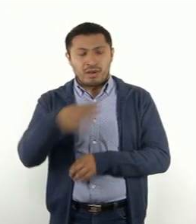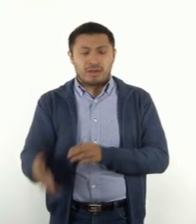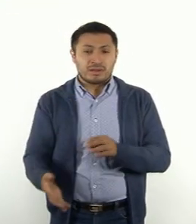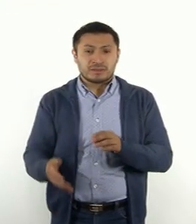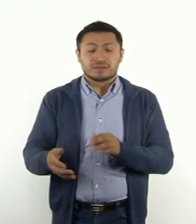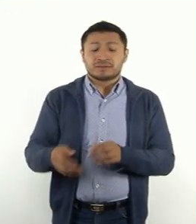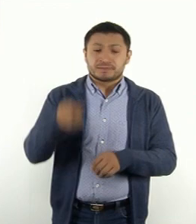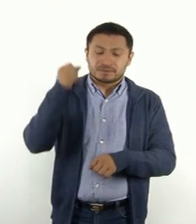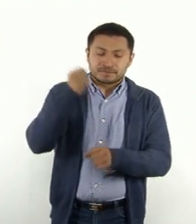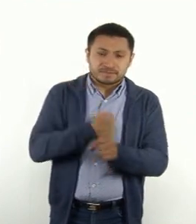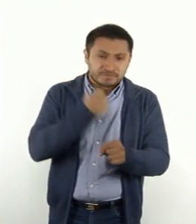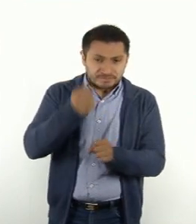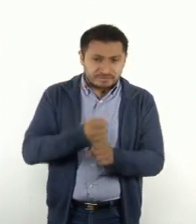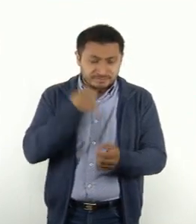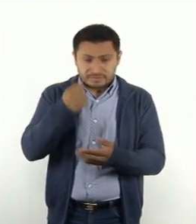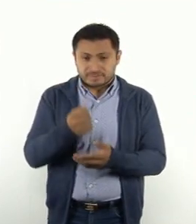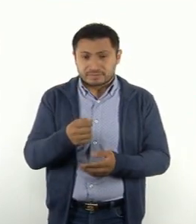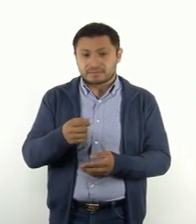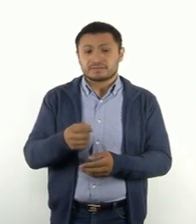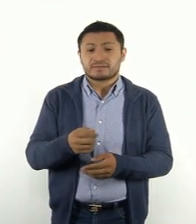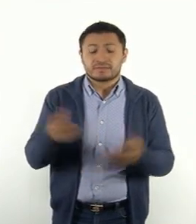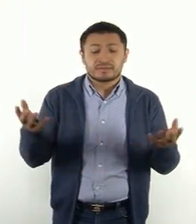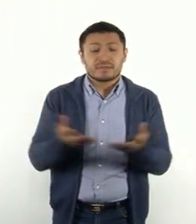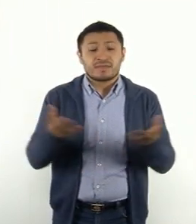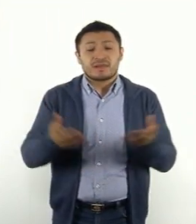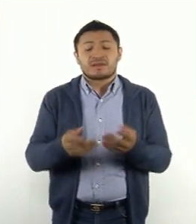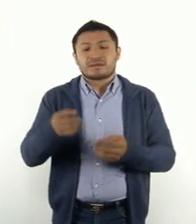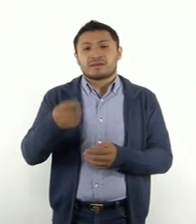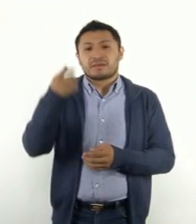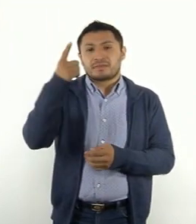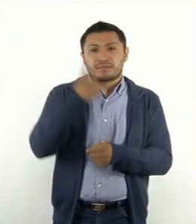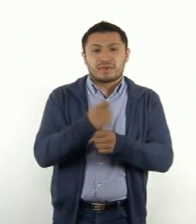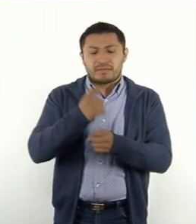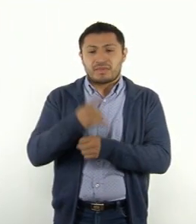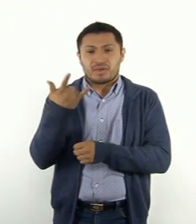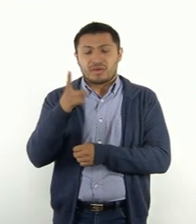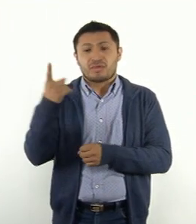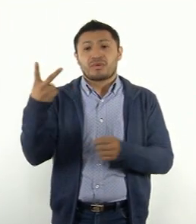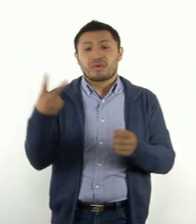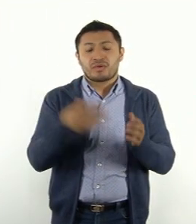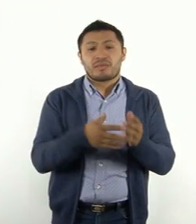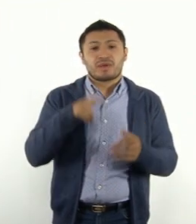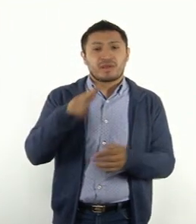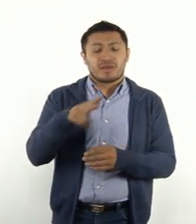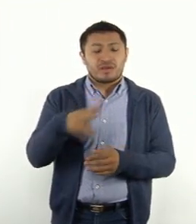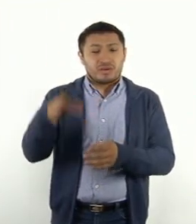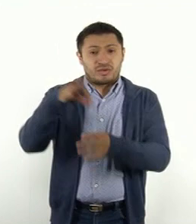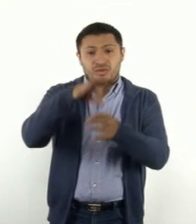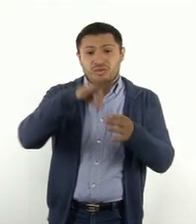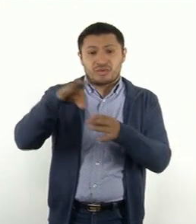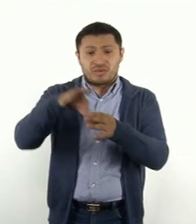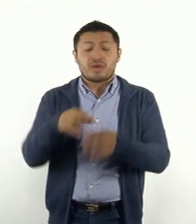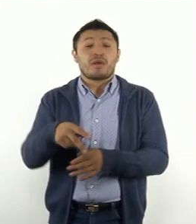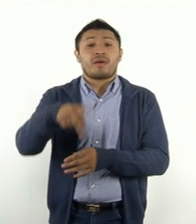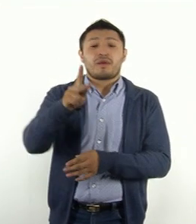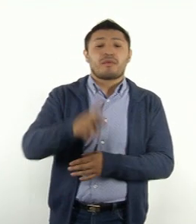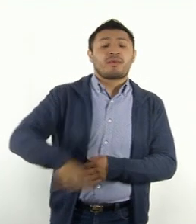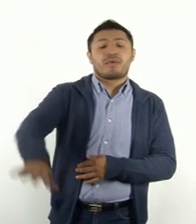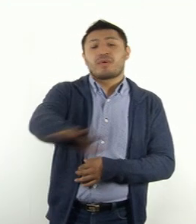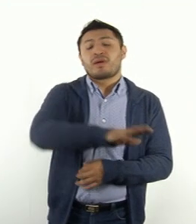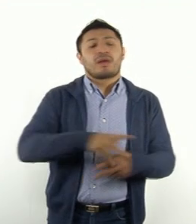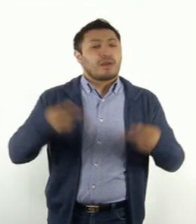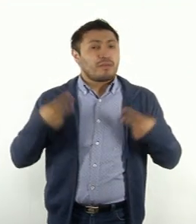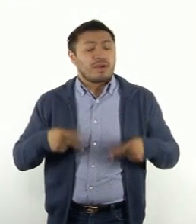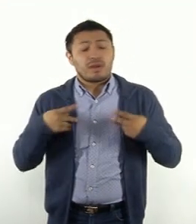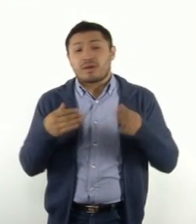la soberanía popular en las elecciones celebradas el 1 de julio de 2018, a través del voto. Pero en las sociedades donde votan